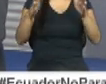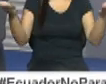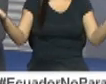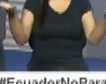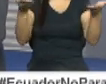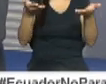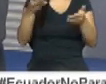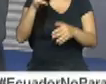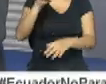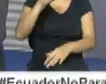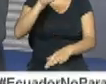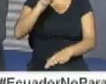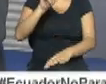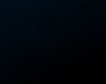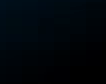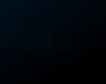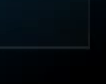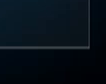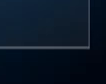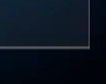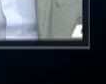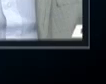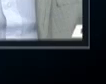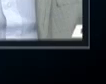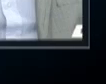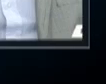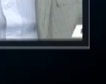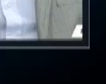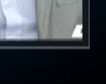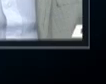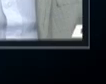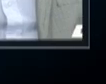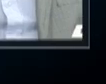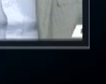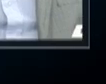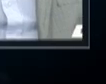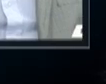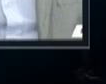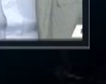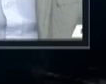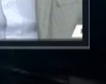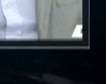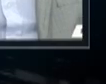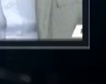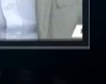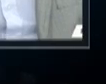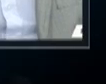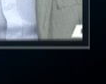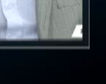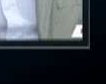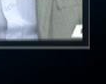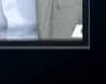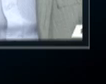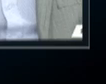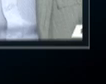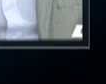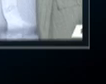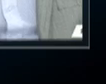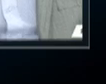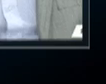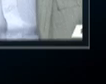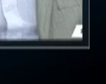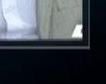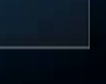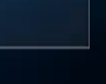Mario Ramos, director del Centro Andino de Estudios Estratégicos, SENAE. Es máster en Seguridad y Desarrollo del Instituto de